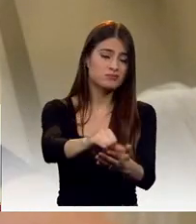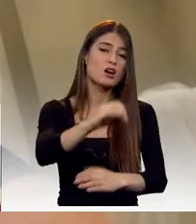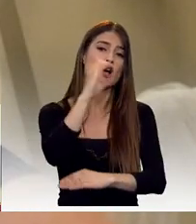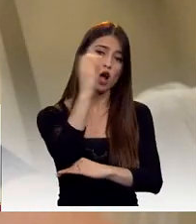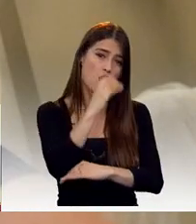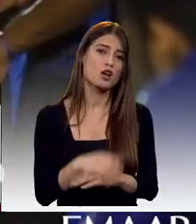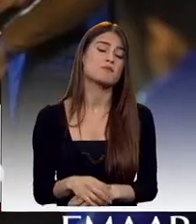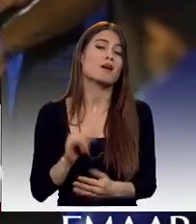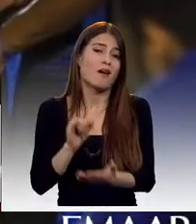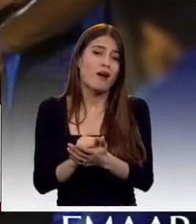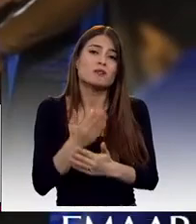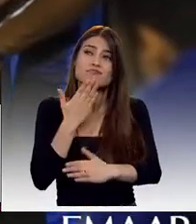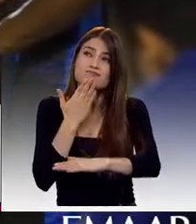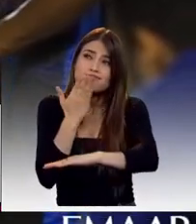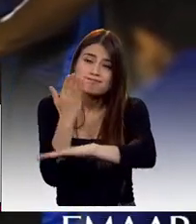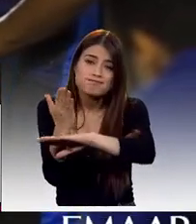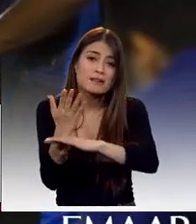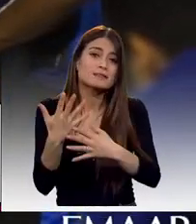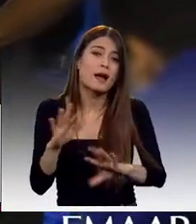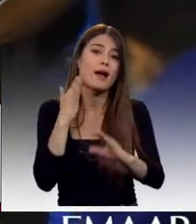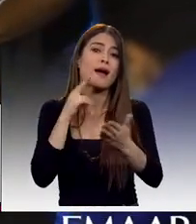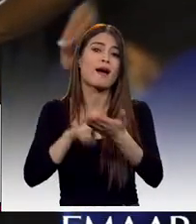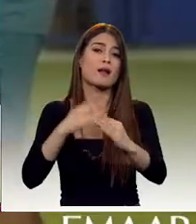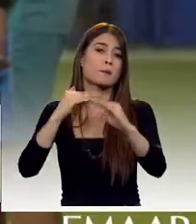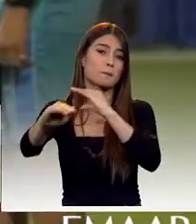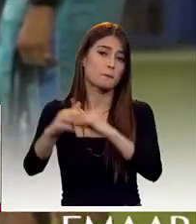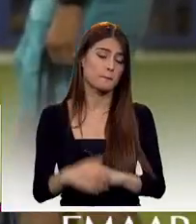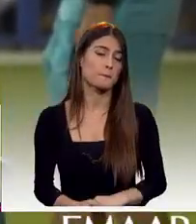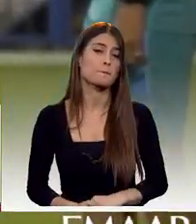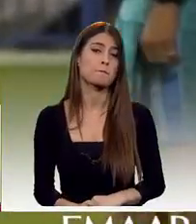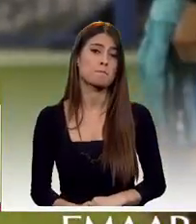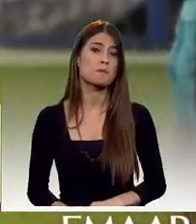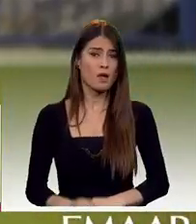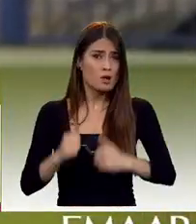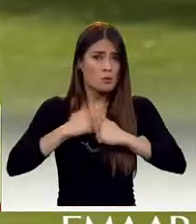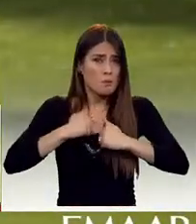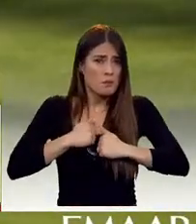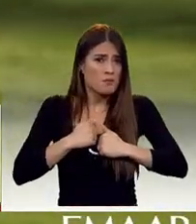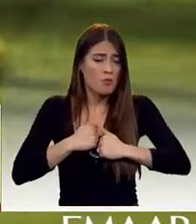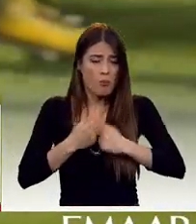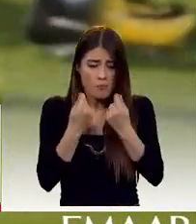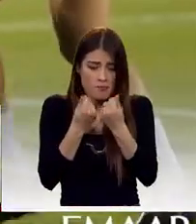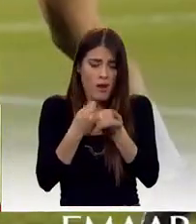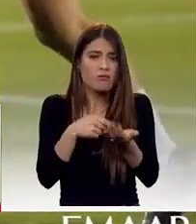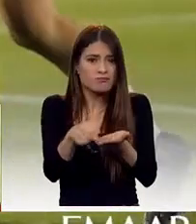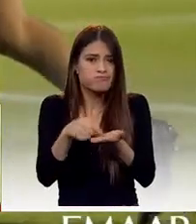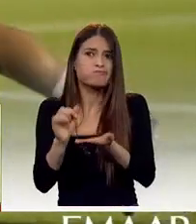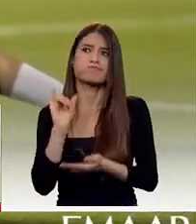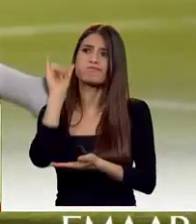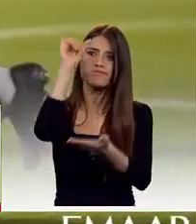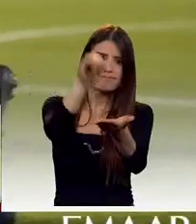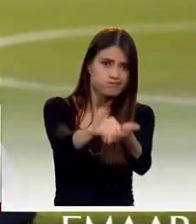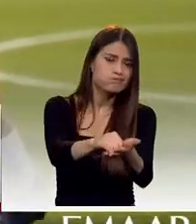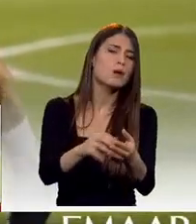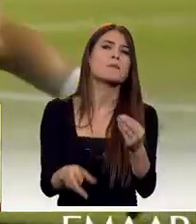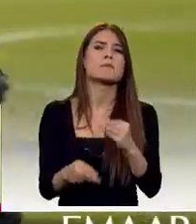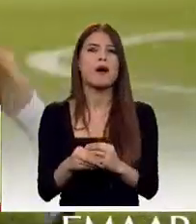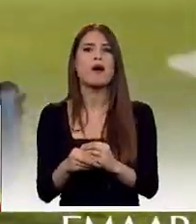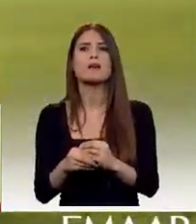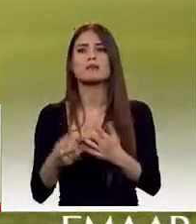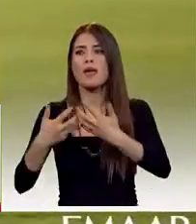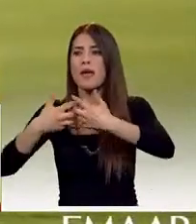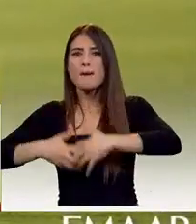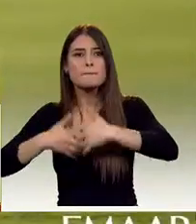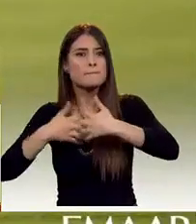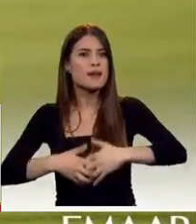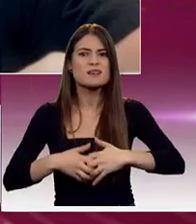y básicamente nosotros nos haríamos cargo de todos los costos de los del unidades y de contratar las empresas privadas para